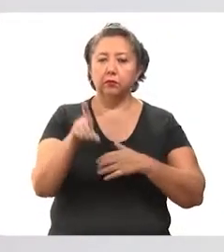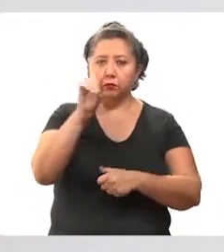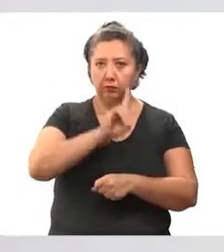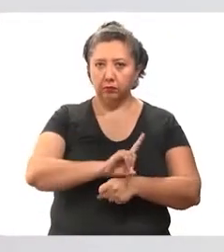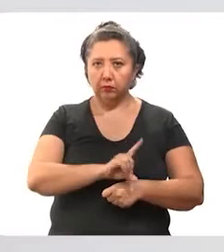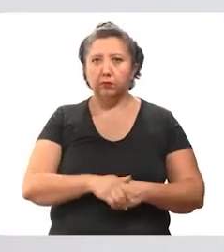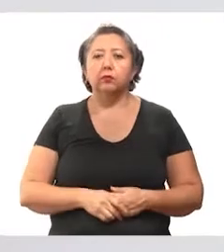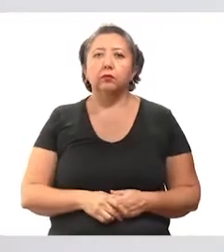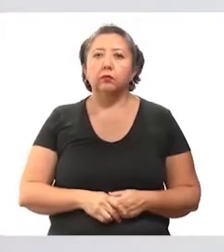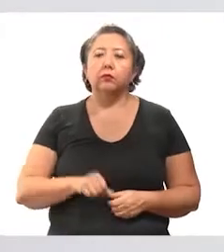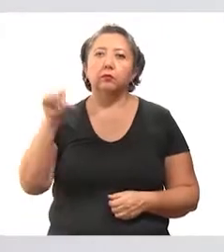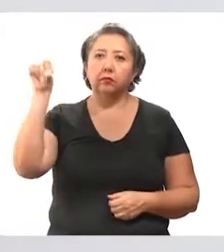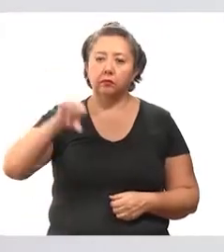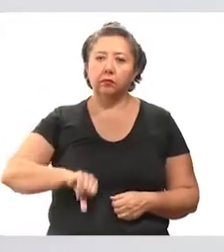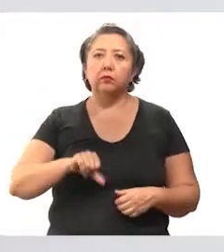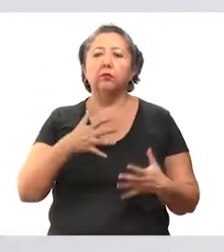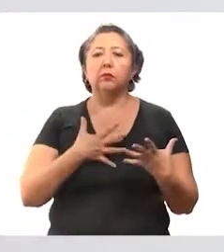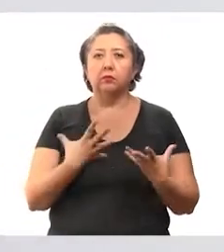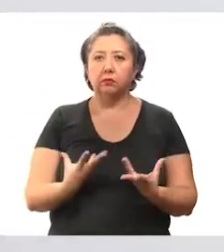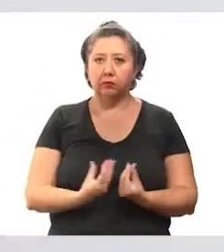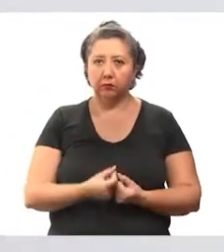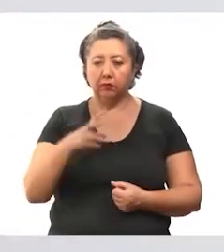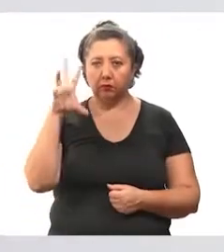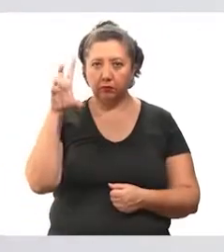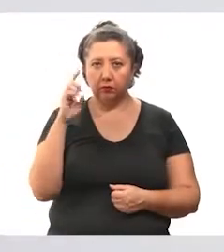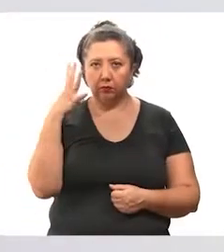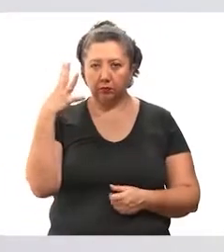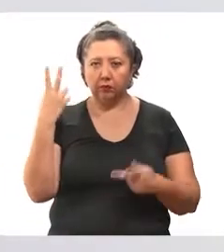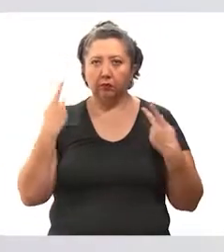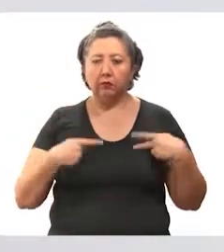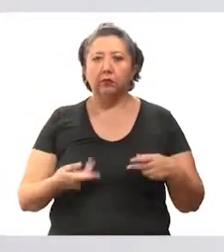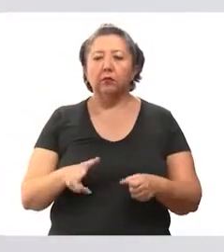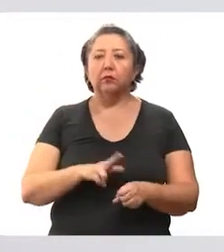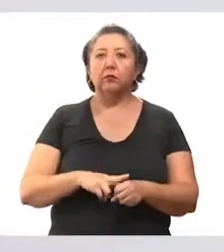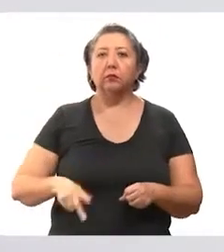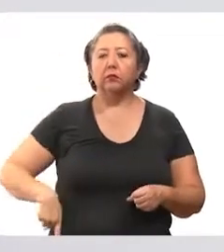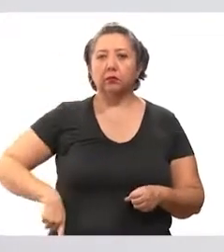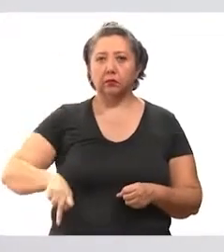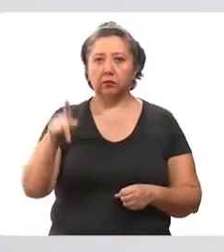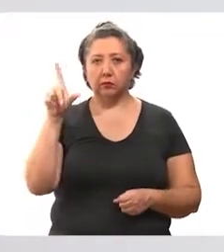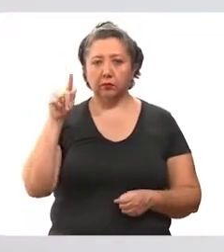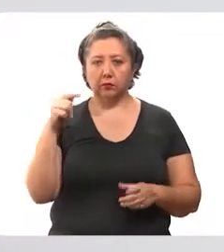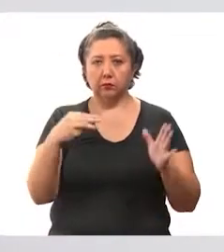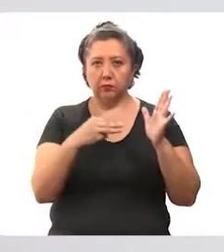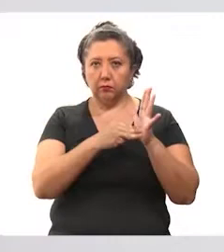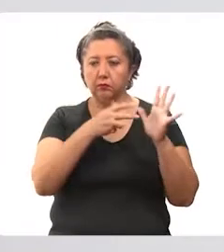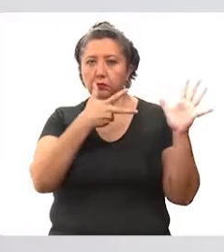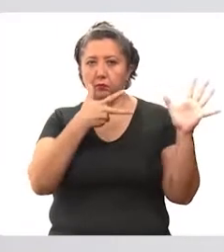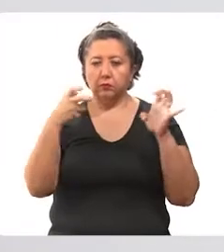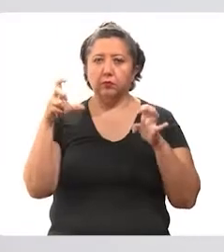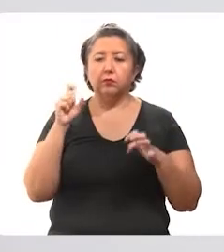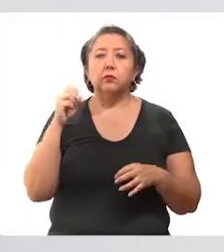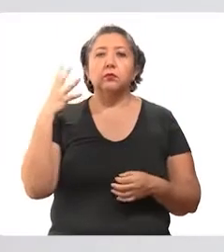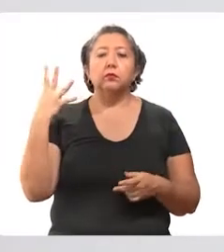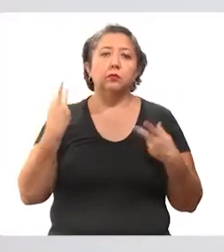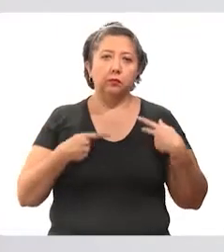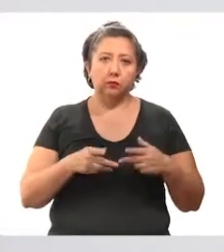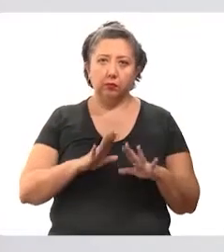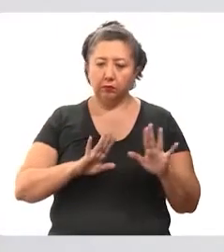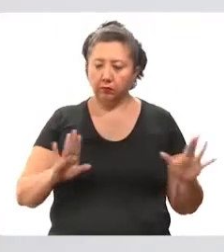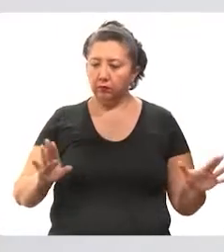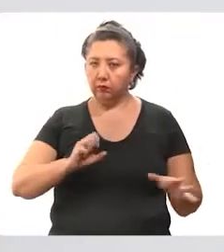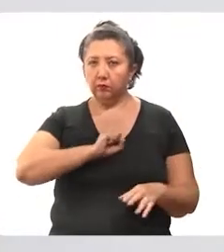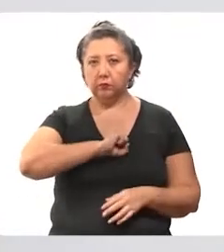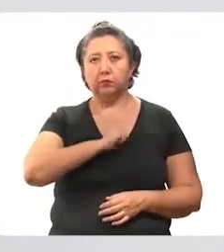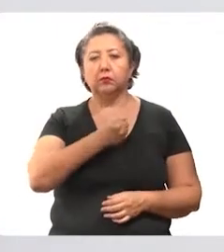y los ingresos diarios. El día de hoy tenemos 34 pacientes en hospitales públicos, 70.824 pacientes ya